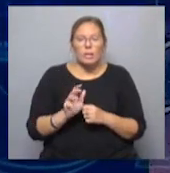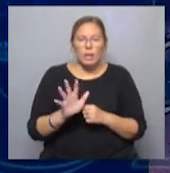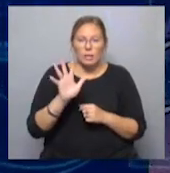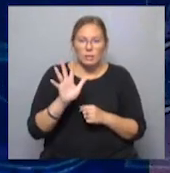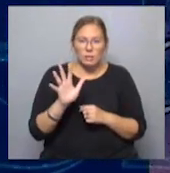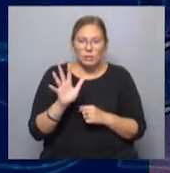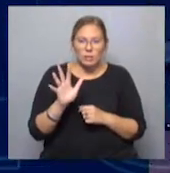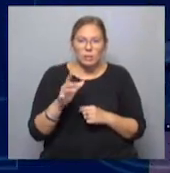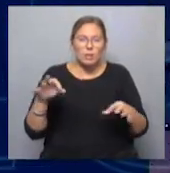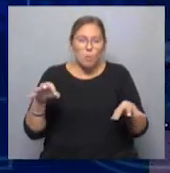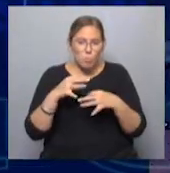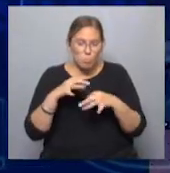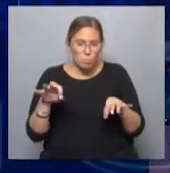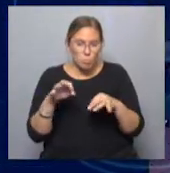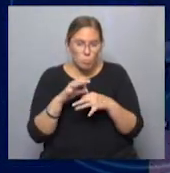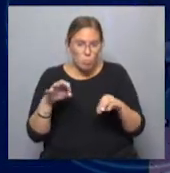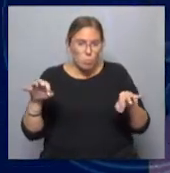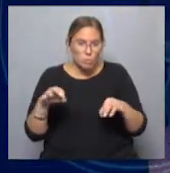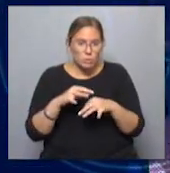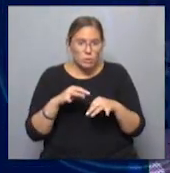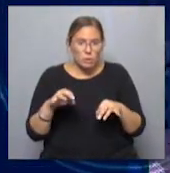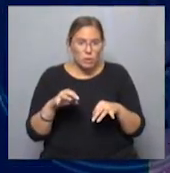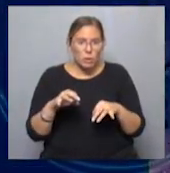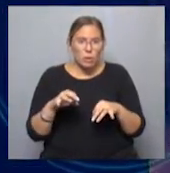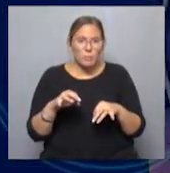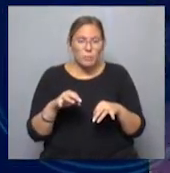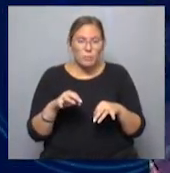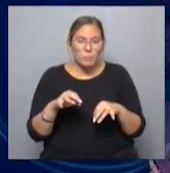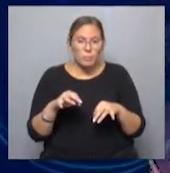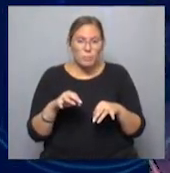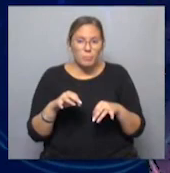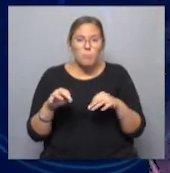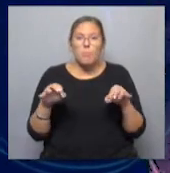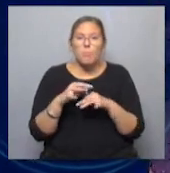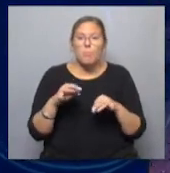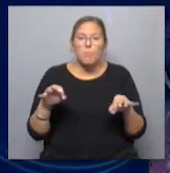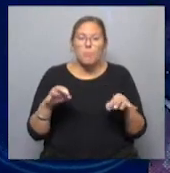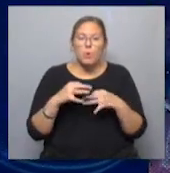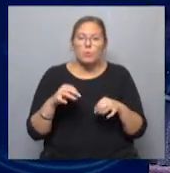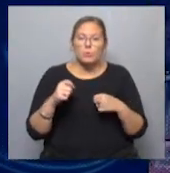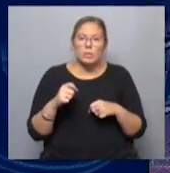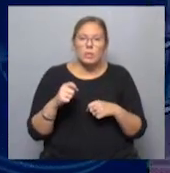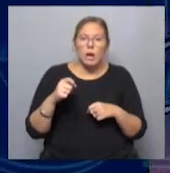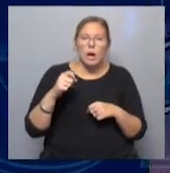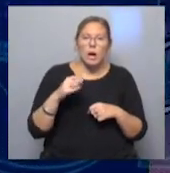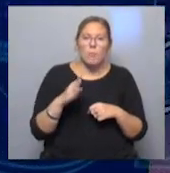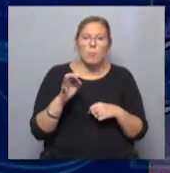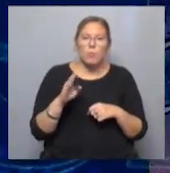a todo lo que es nuestra música, eso que se ha dado en llamar de música popular a canto popular,